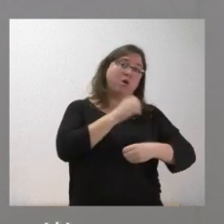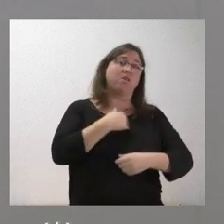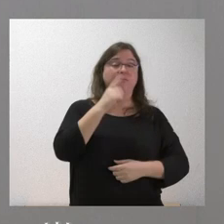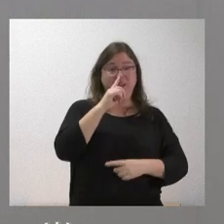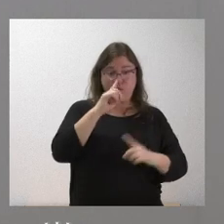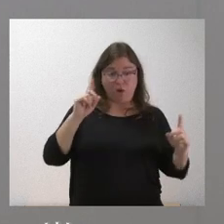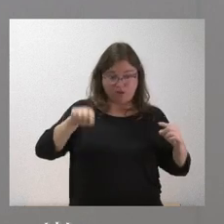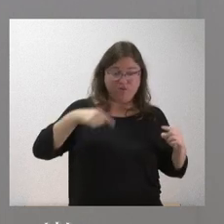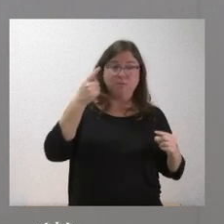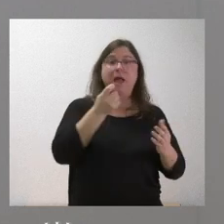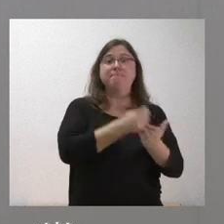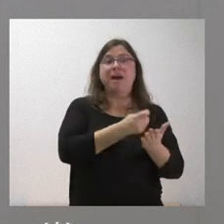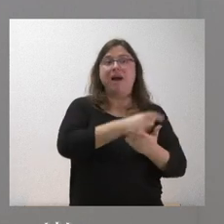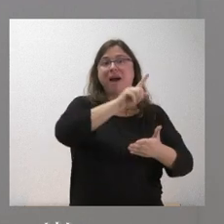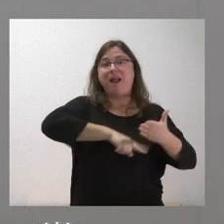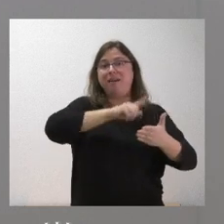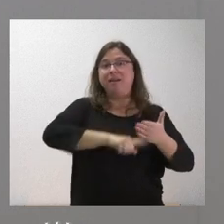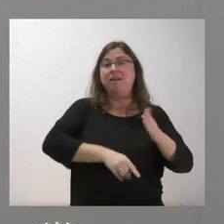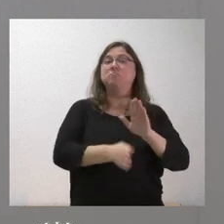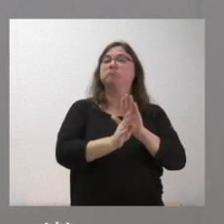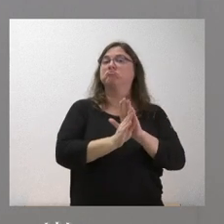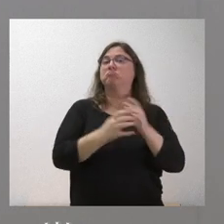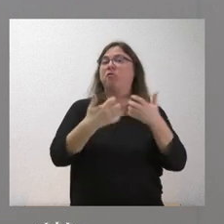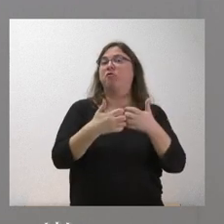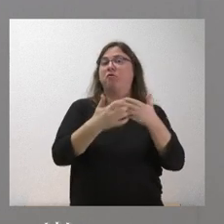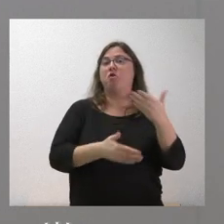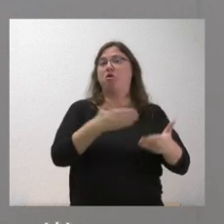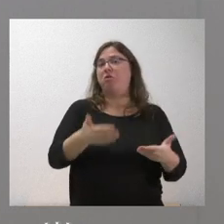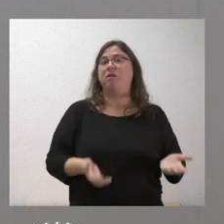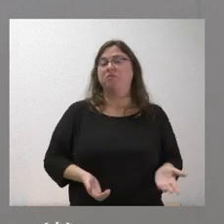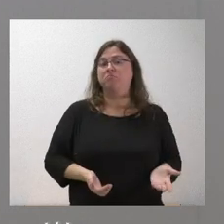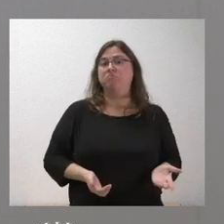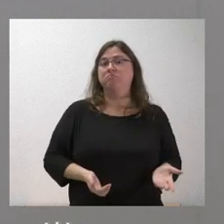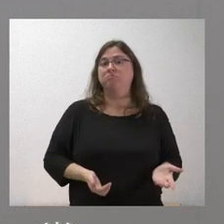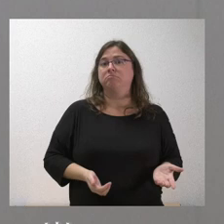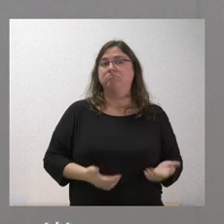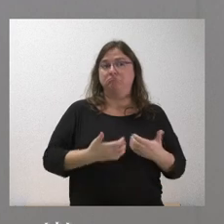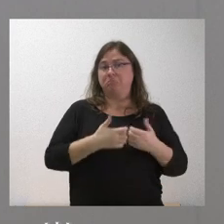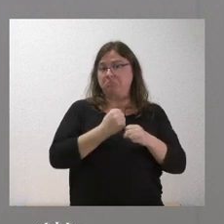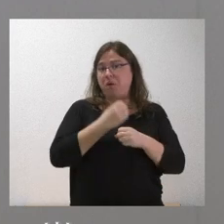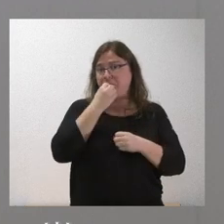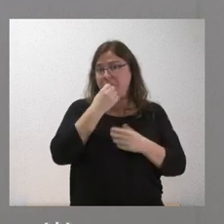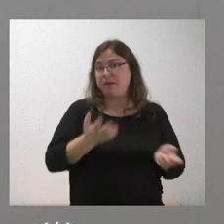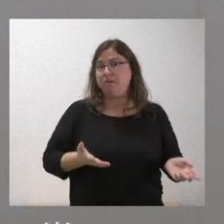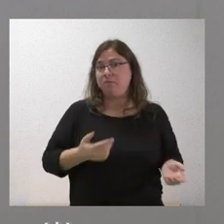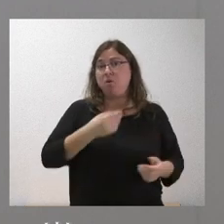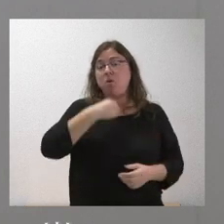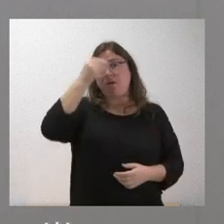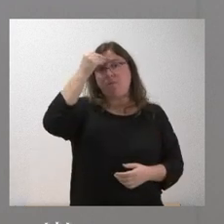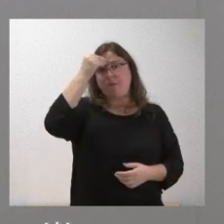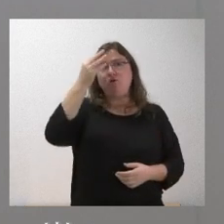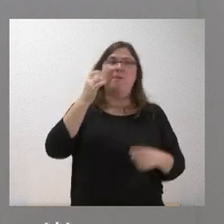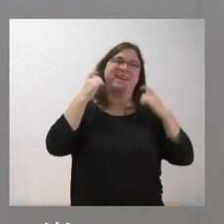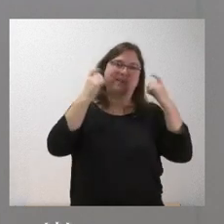después pagando alquileres todavía sigue funcionando y está funcion y yo creo ir realizando su tarea Luego a mí me parece que también hay que hacer un